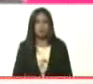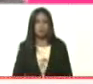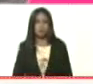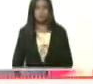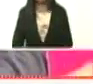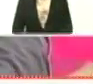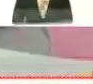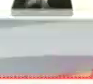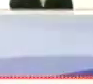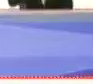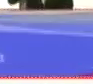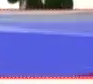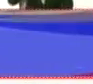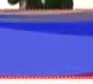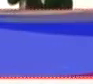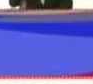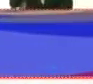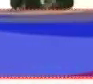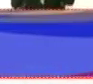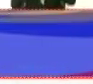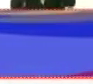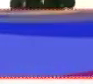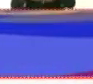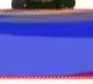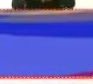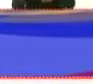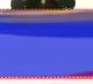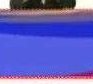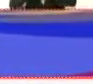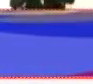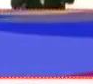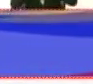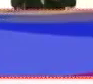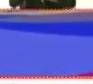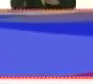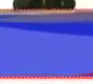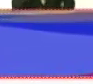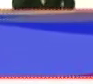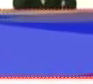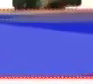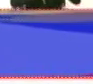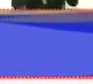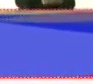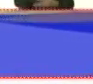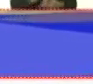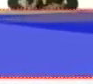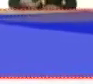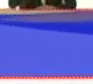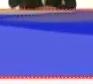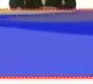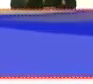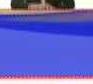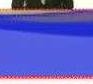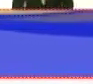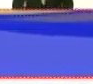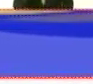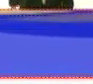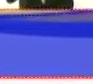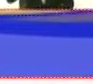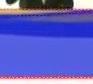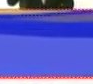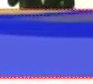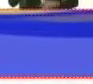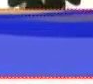los CPT de las industrias básicas. Quiero decirle, presidente, que hoy hablaba